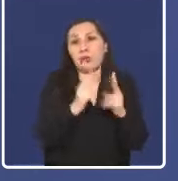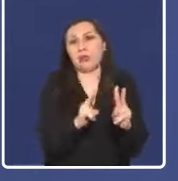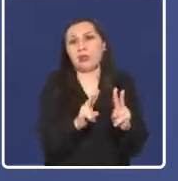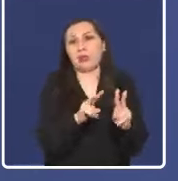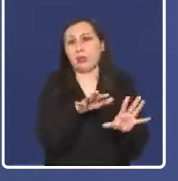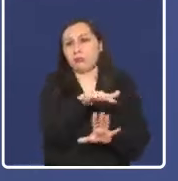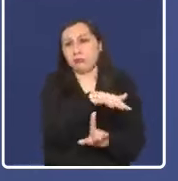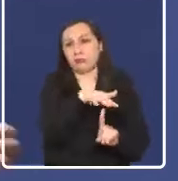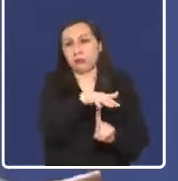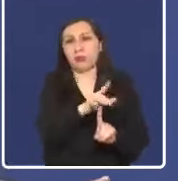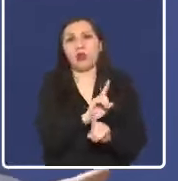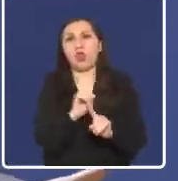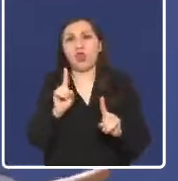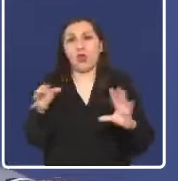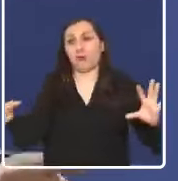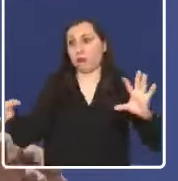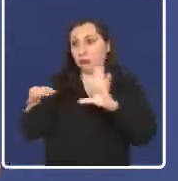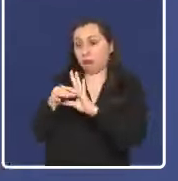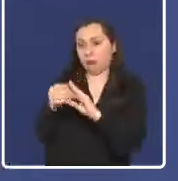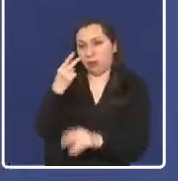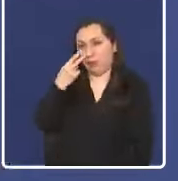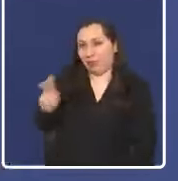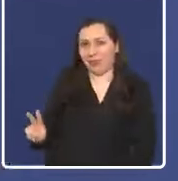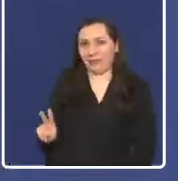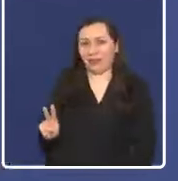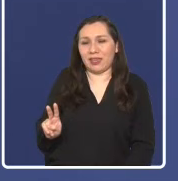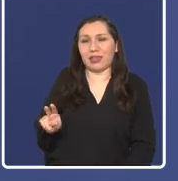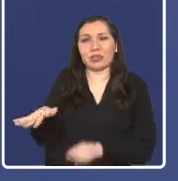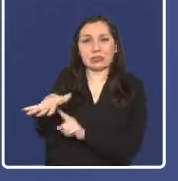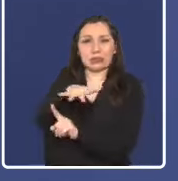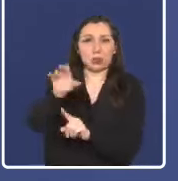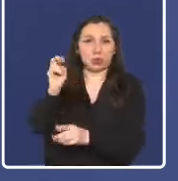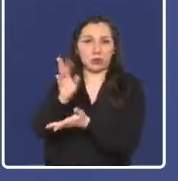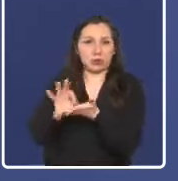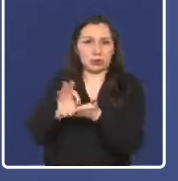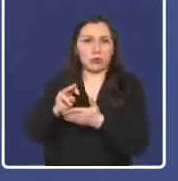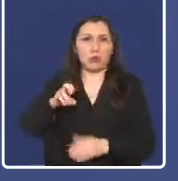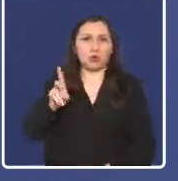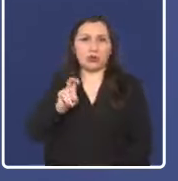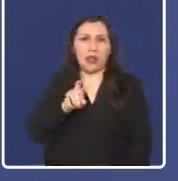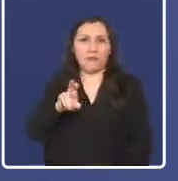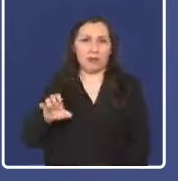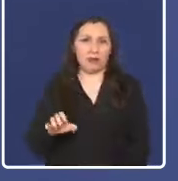mérito y no está relacionado con la situación del subsecretario Monsalve.